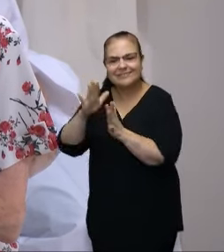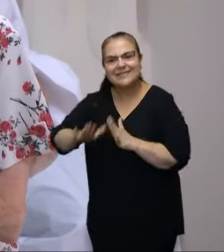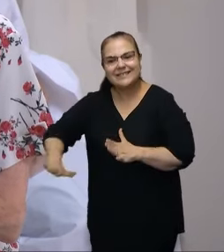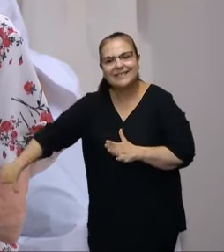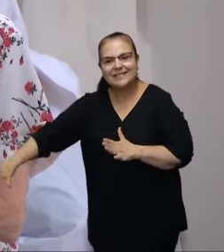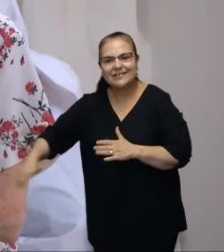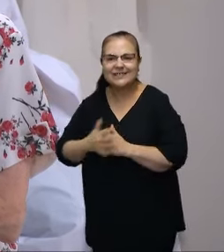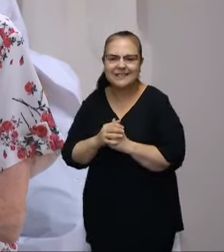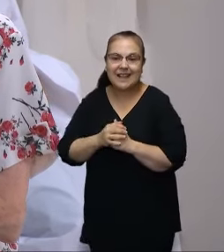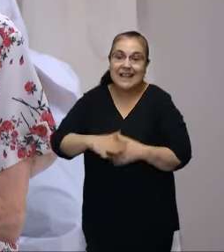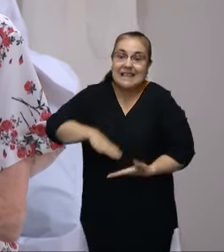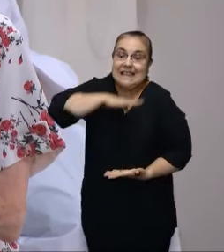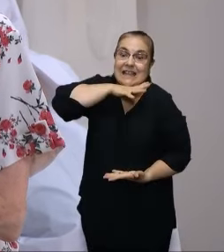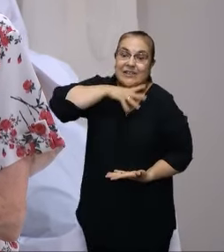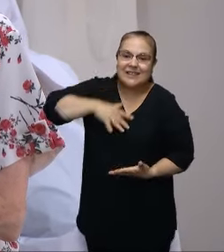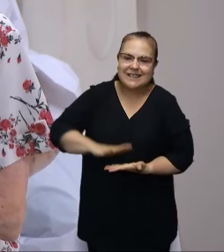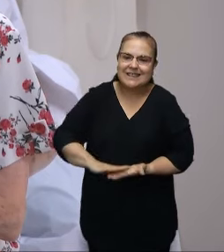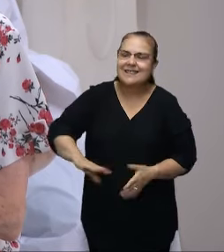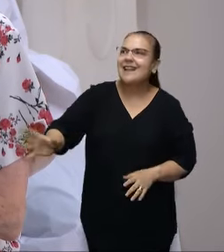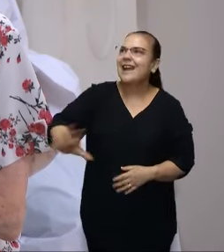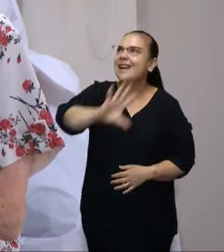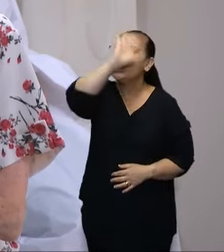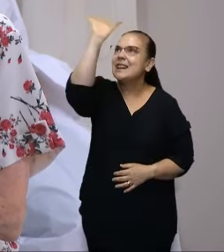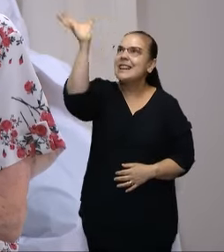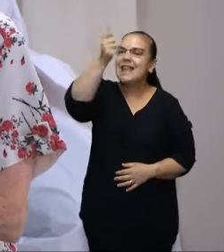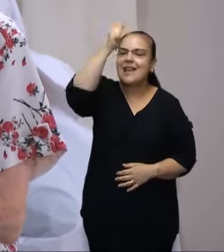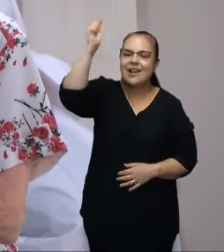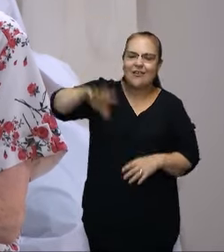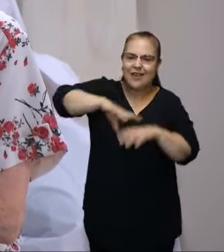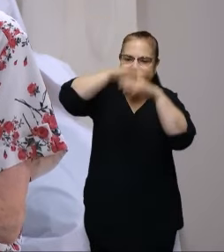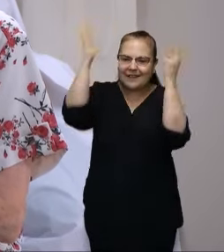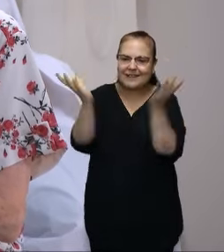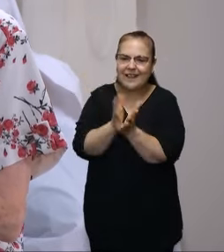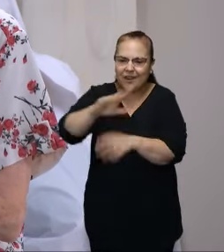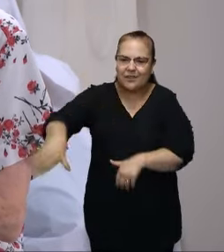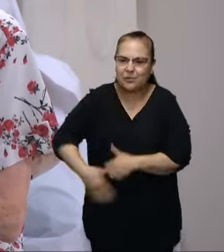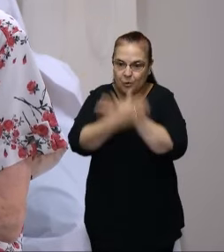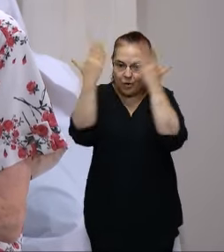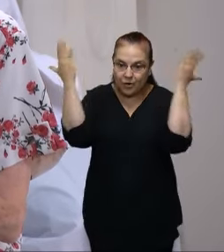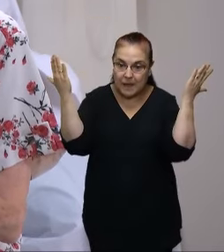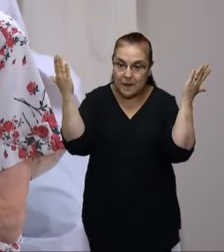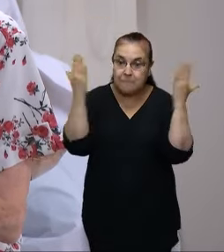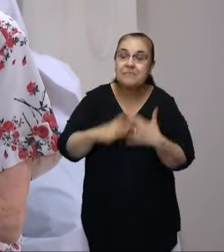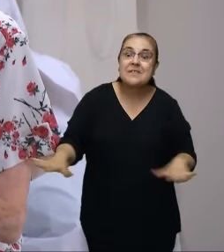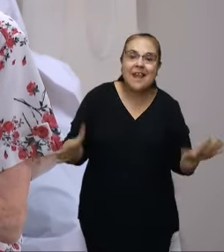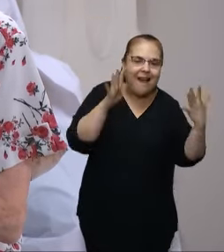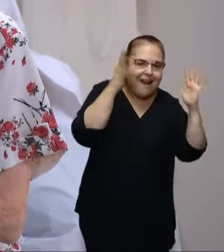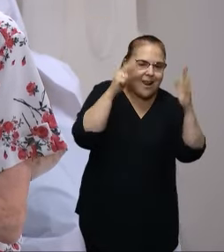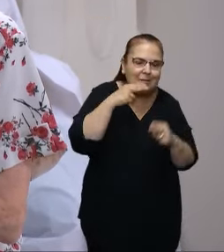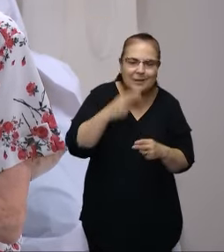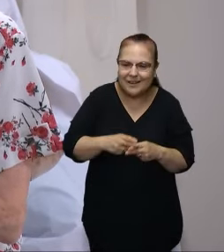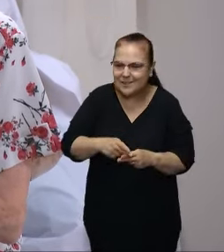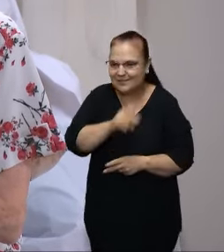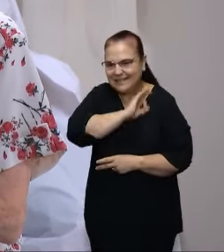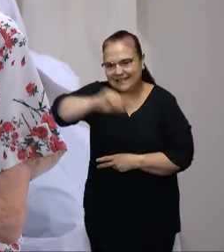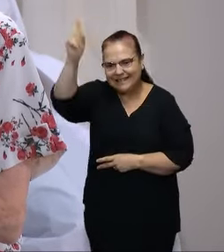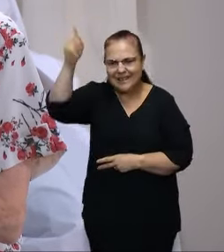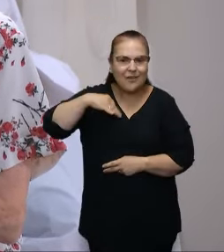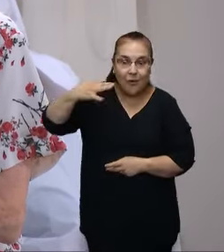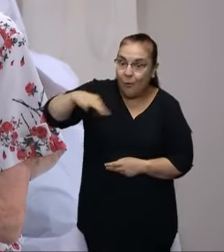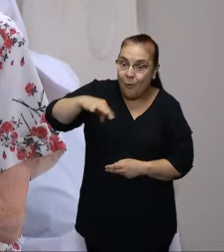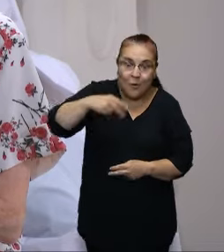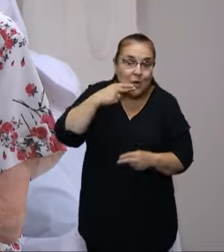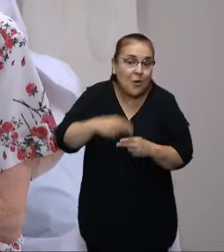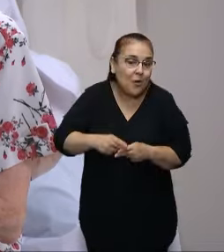niños llenos están el cielo y la tierra de tu gloria alaben el nombre del señor el único